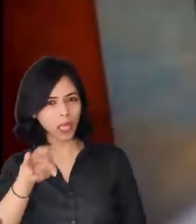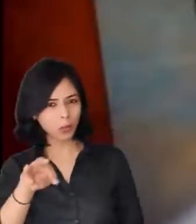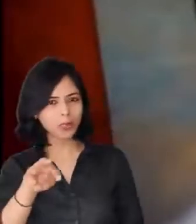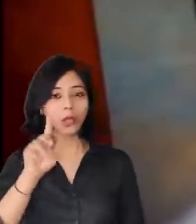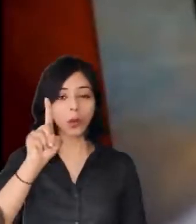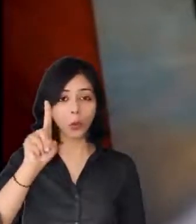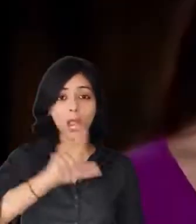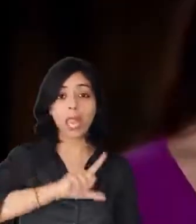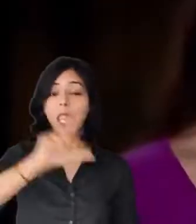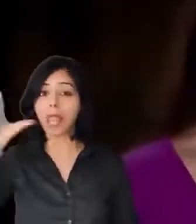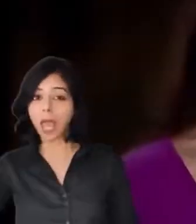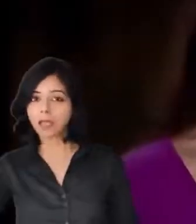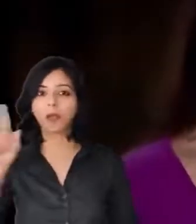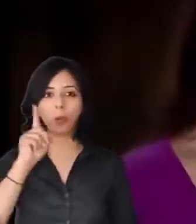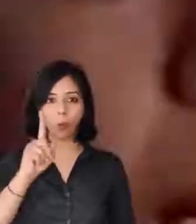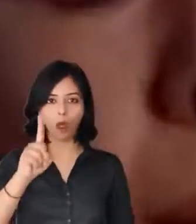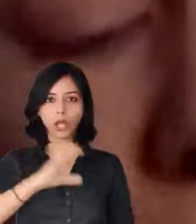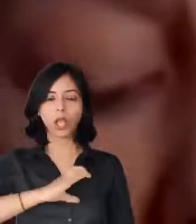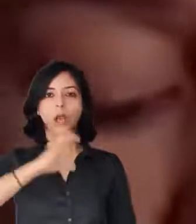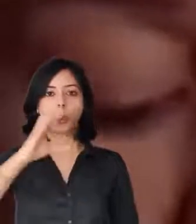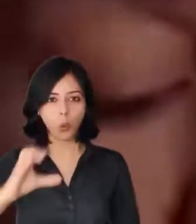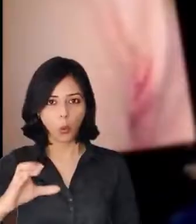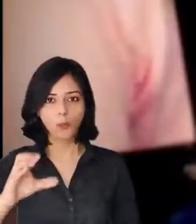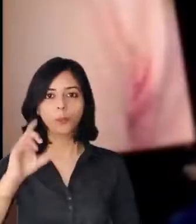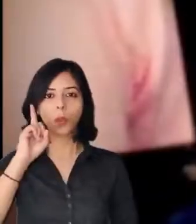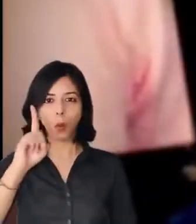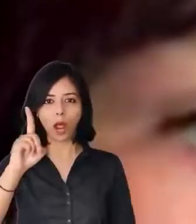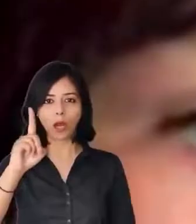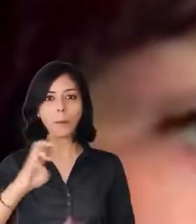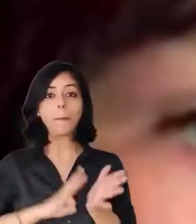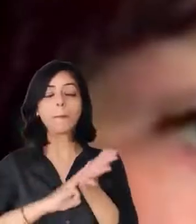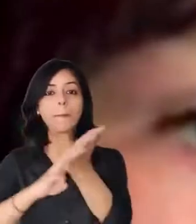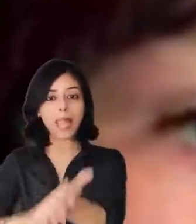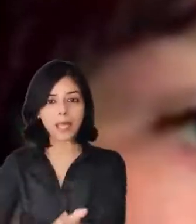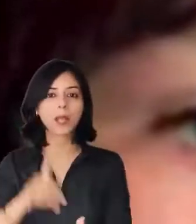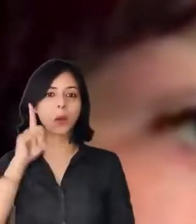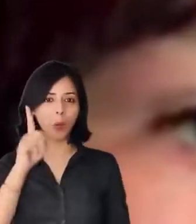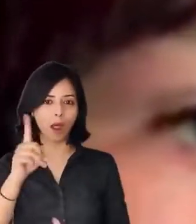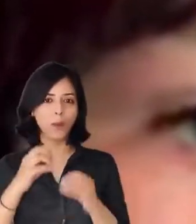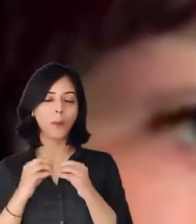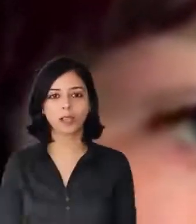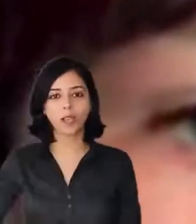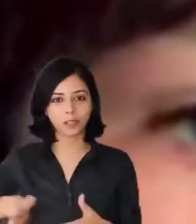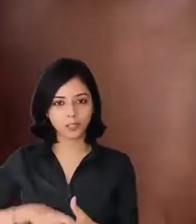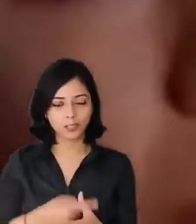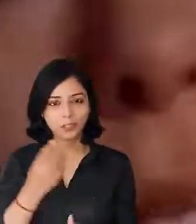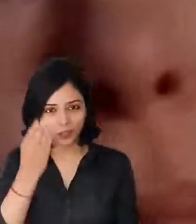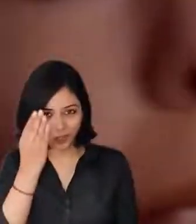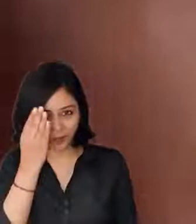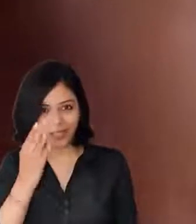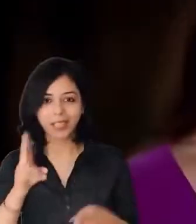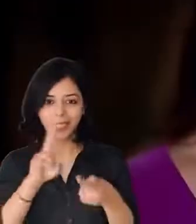mucho para darle al mundo. Parece trillado, pero ir por fuera. Le importaba mucho a los demás. Tenía el corazón